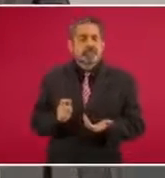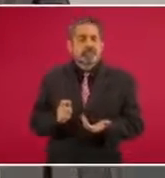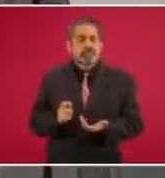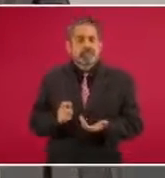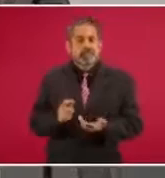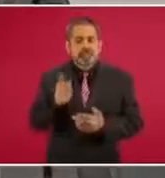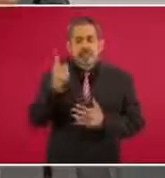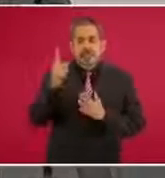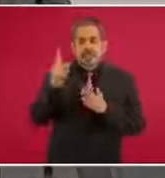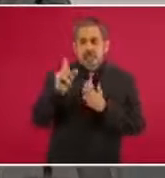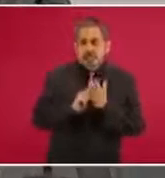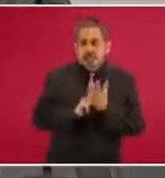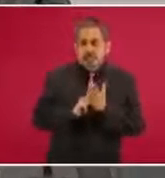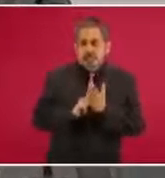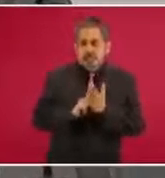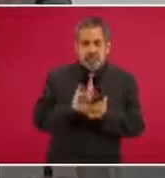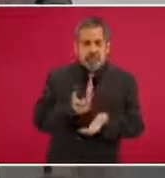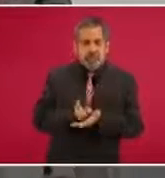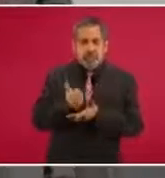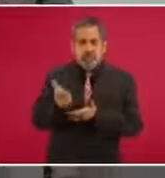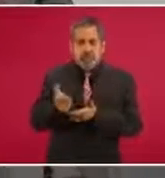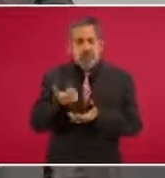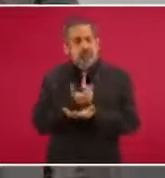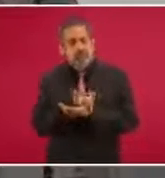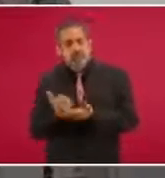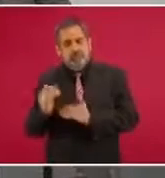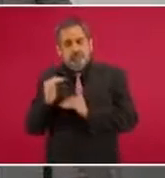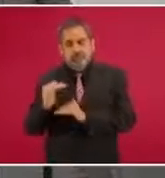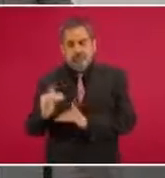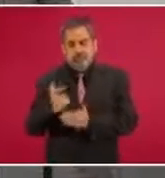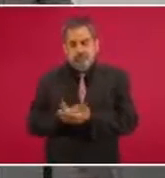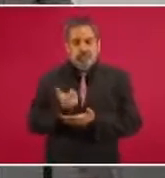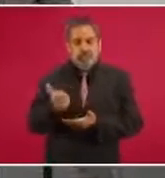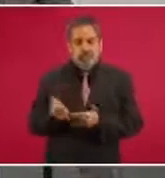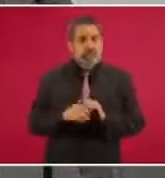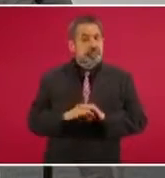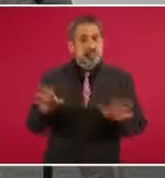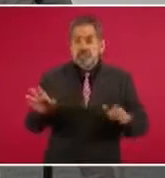un mes de salario mínimo asista